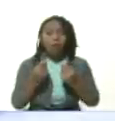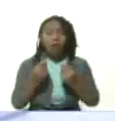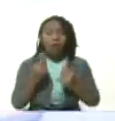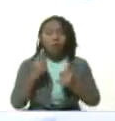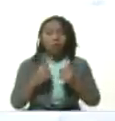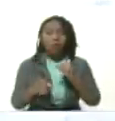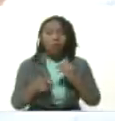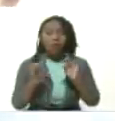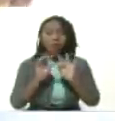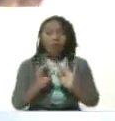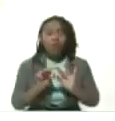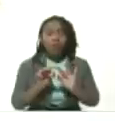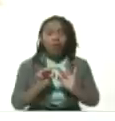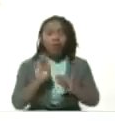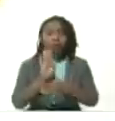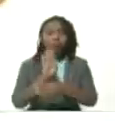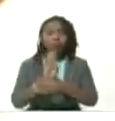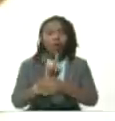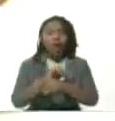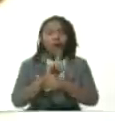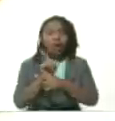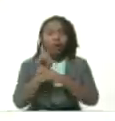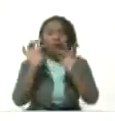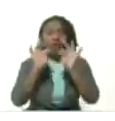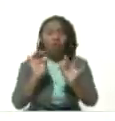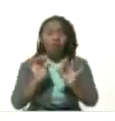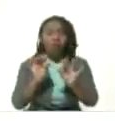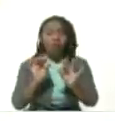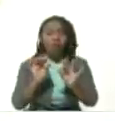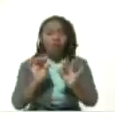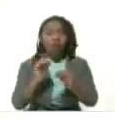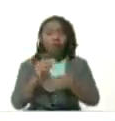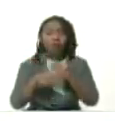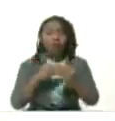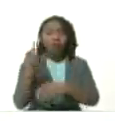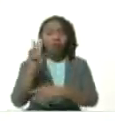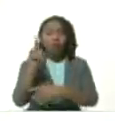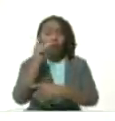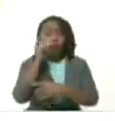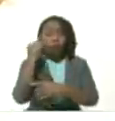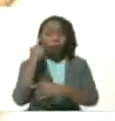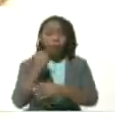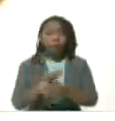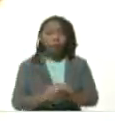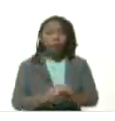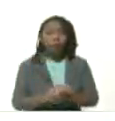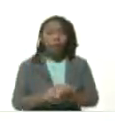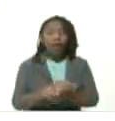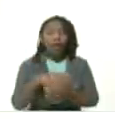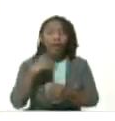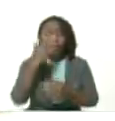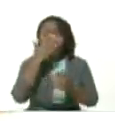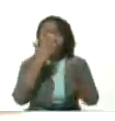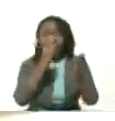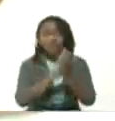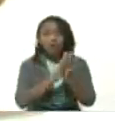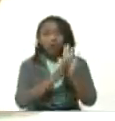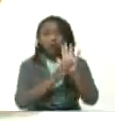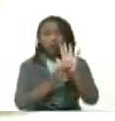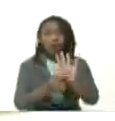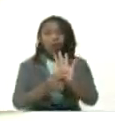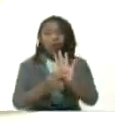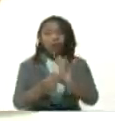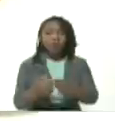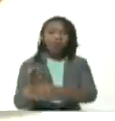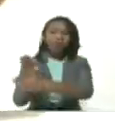la protección a esta forma inédita con la que las venezolanas y los venezolanos hemos enfrentado el bloqueo